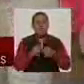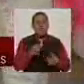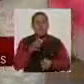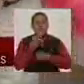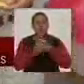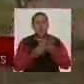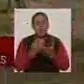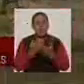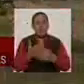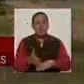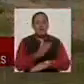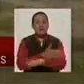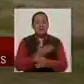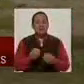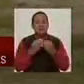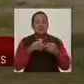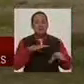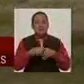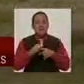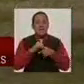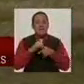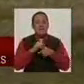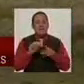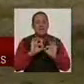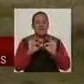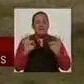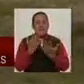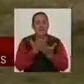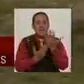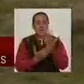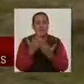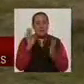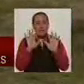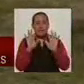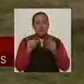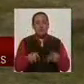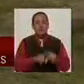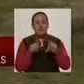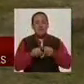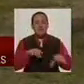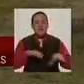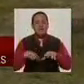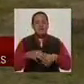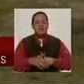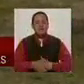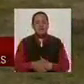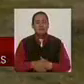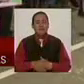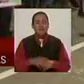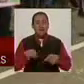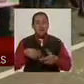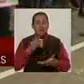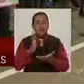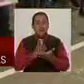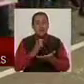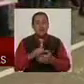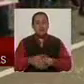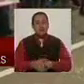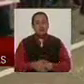se realizan las prácticas de aseo, cómo deben realizarse. Es parte